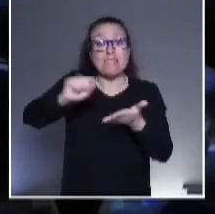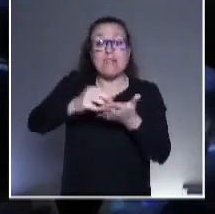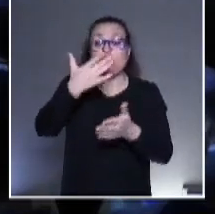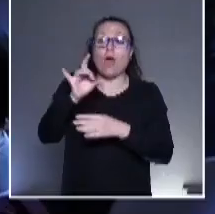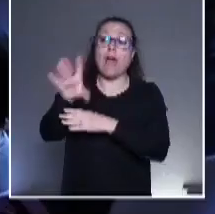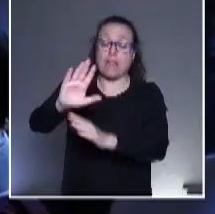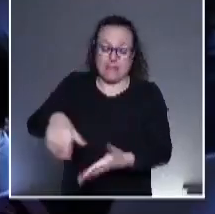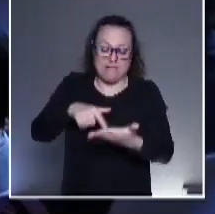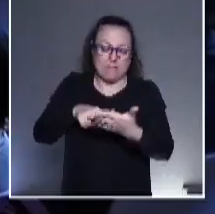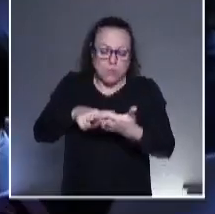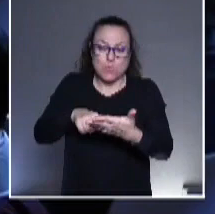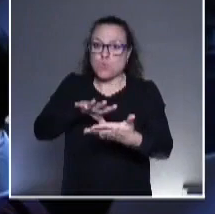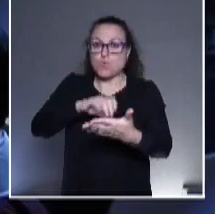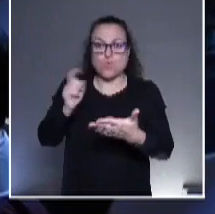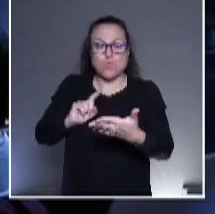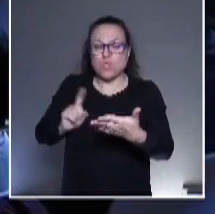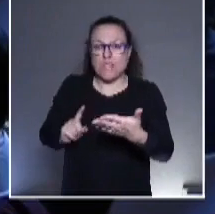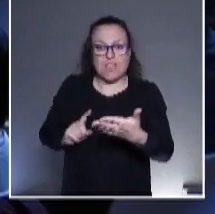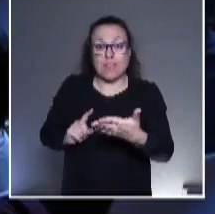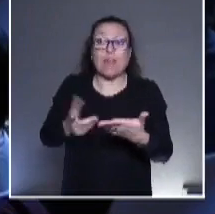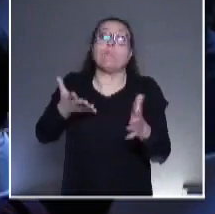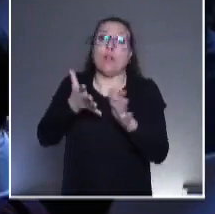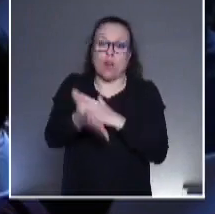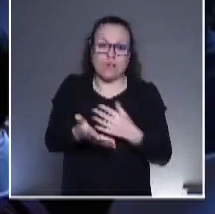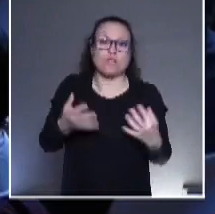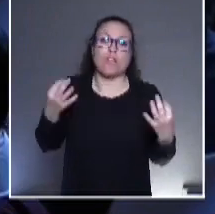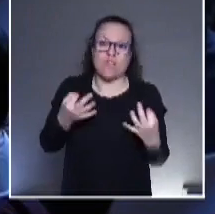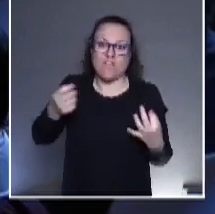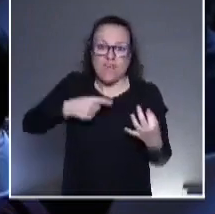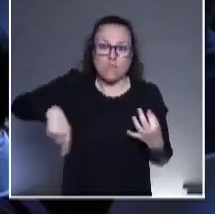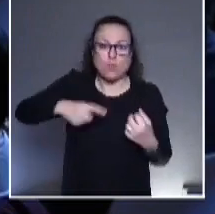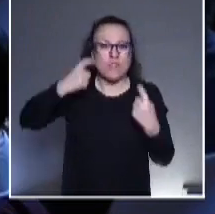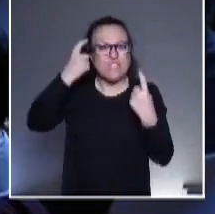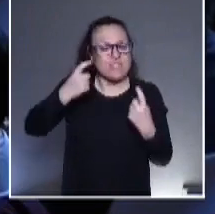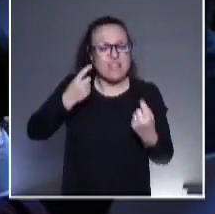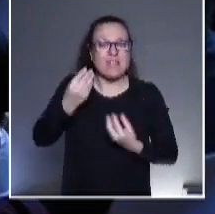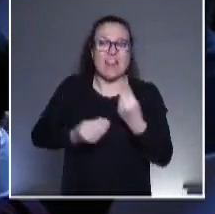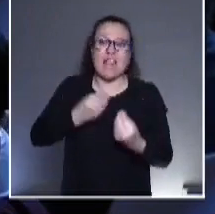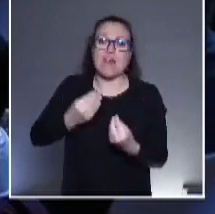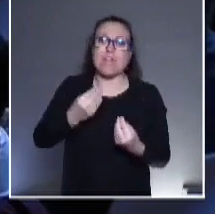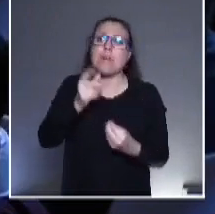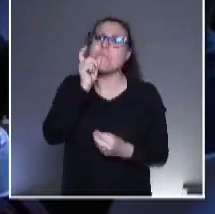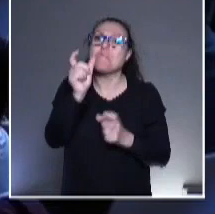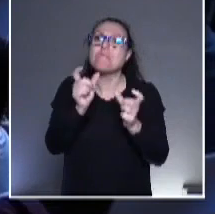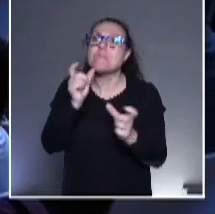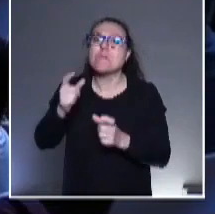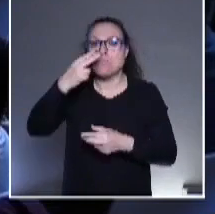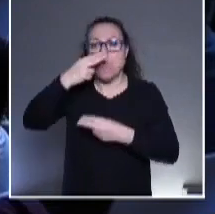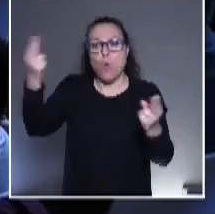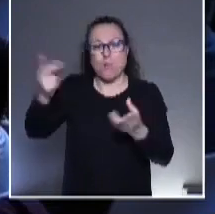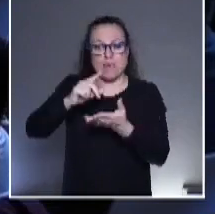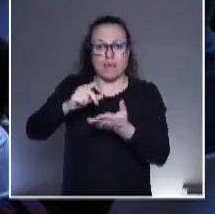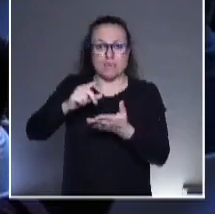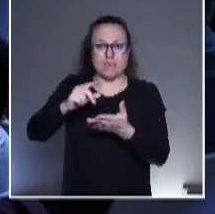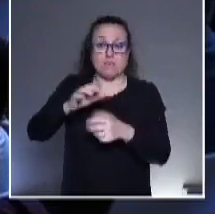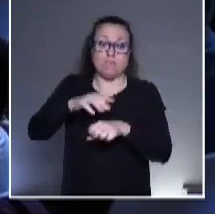administraciones tributarias. Y al mismo tiempo, era preciso asimismo interpretar qué significa en términos de políticas públicas el hecho